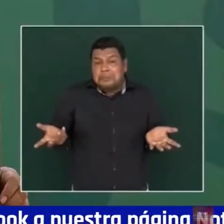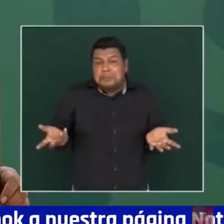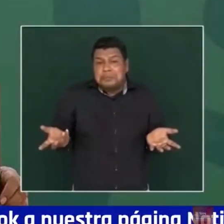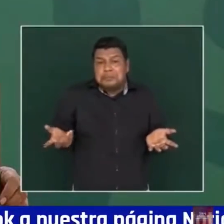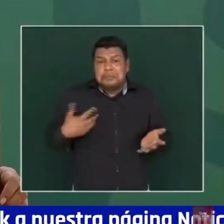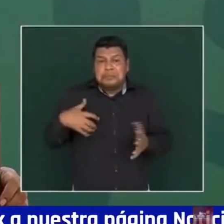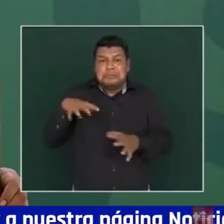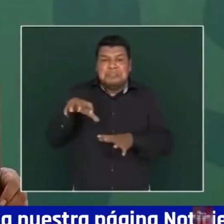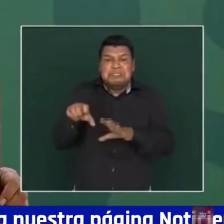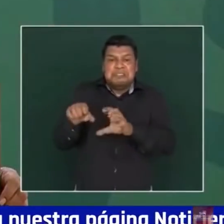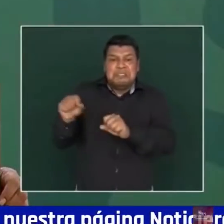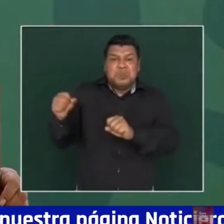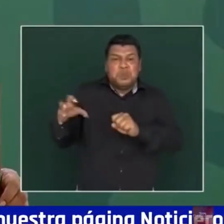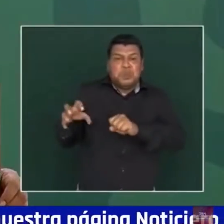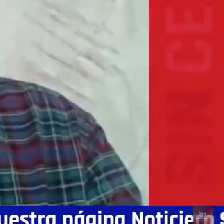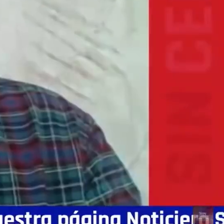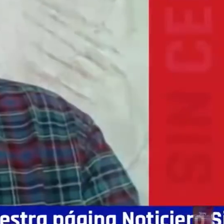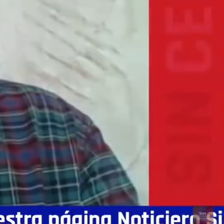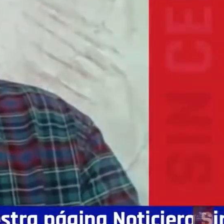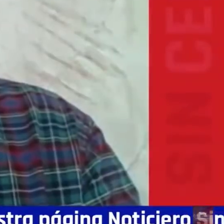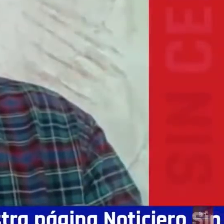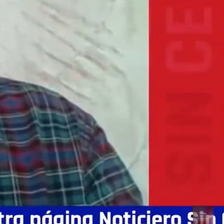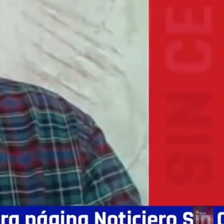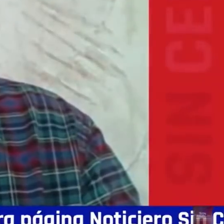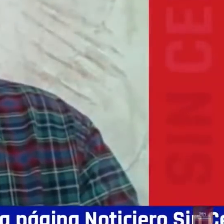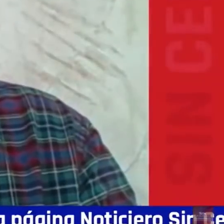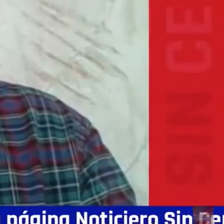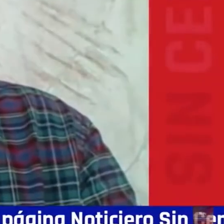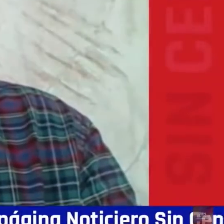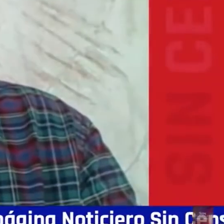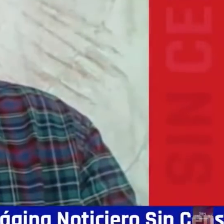están aplicando a rajatabla el